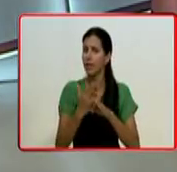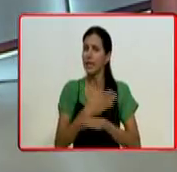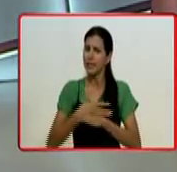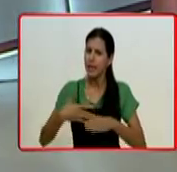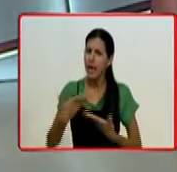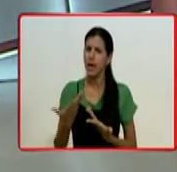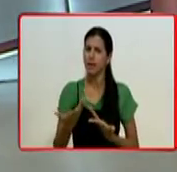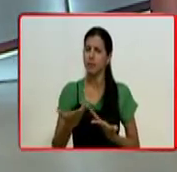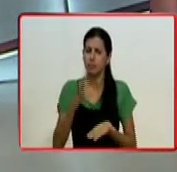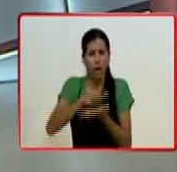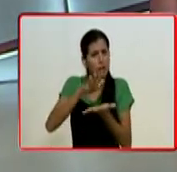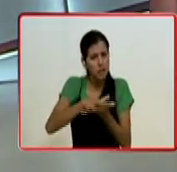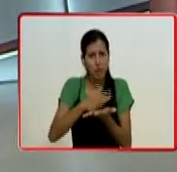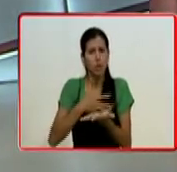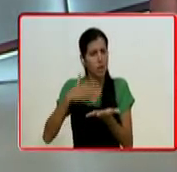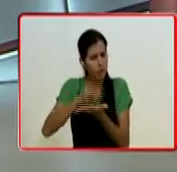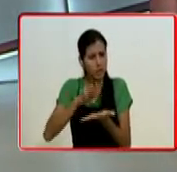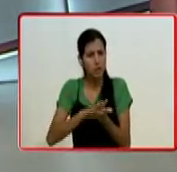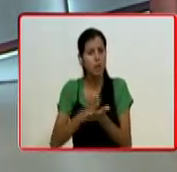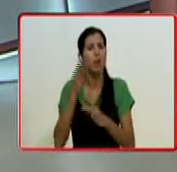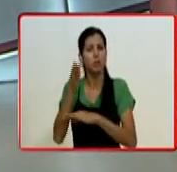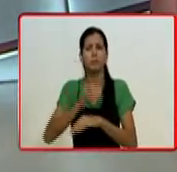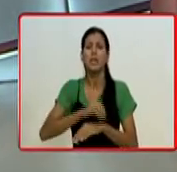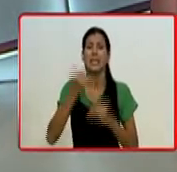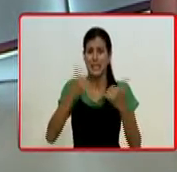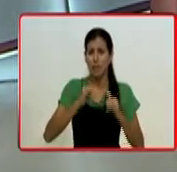llevar tranquilamente a sus niños a la escuela.